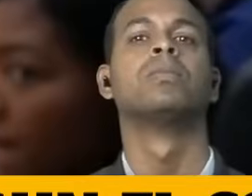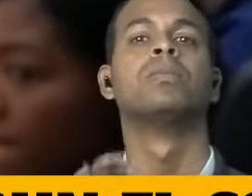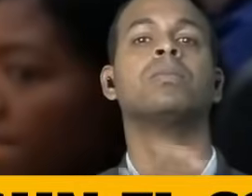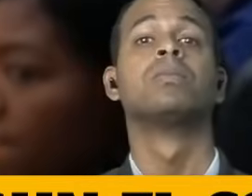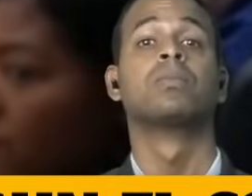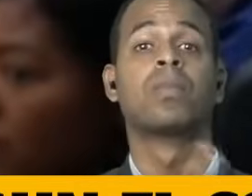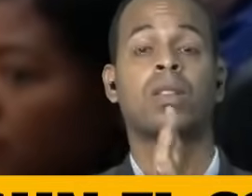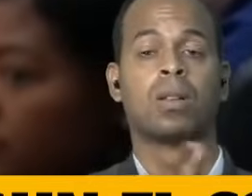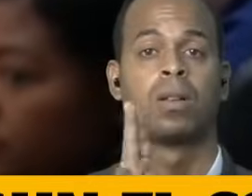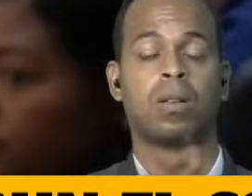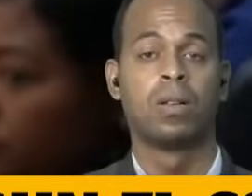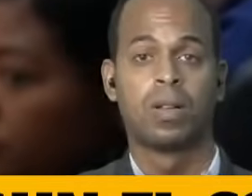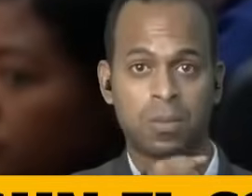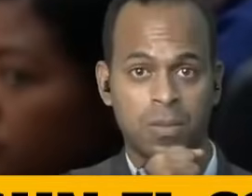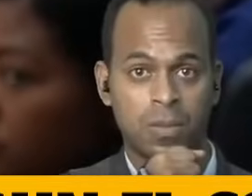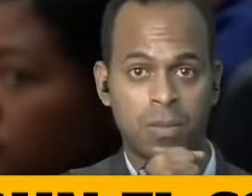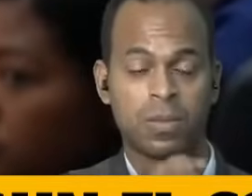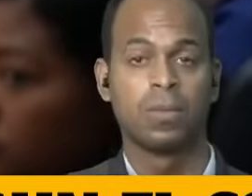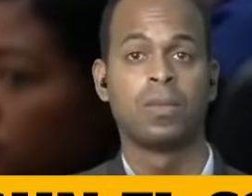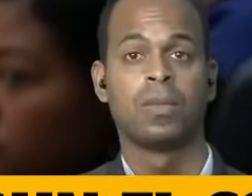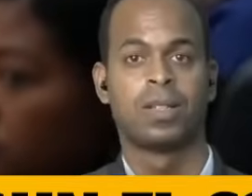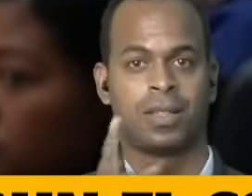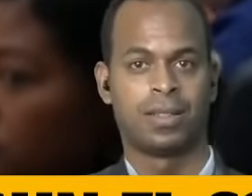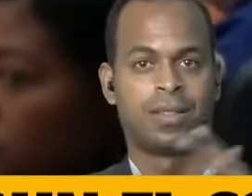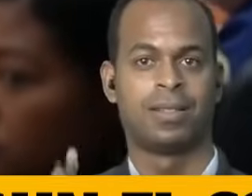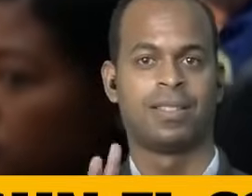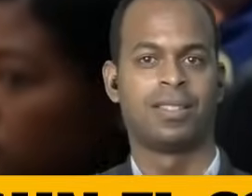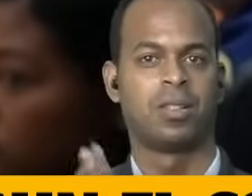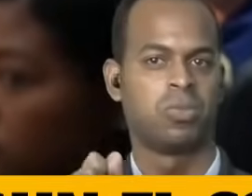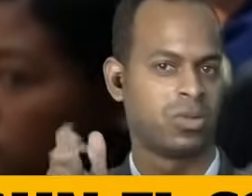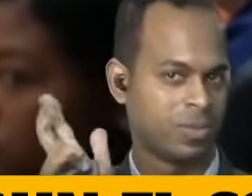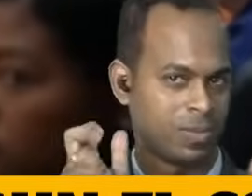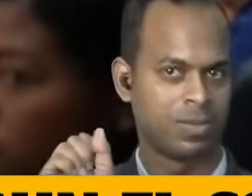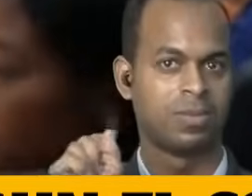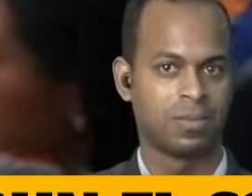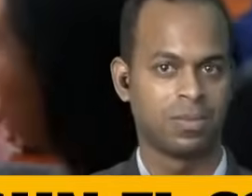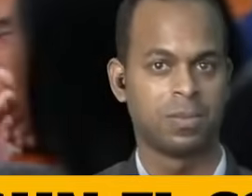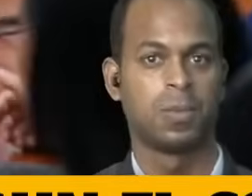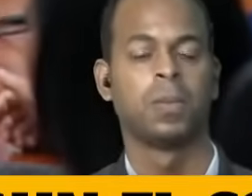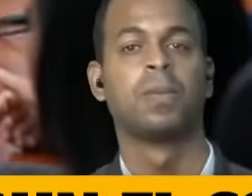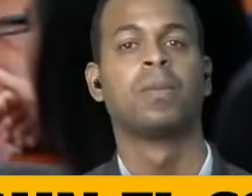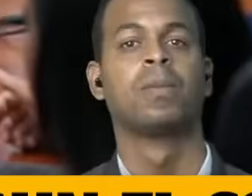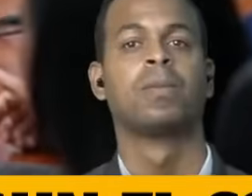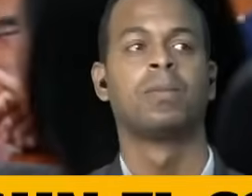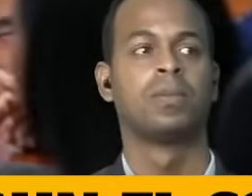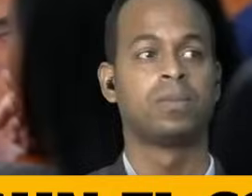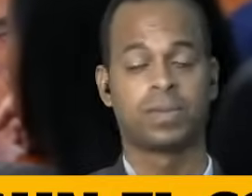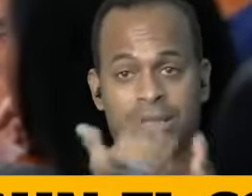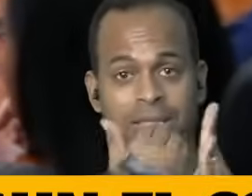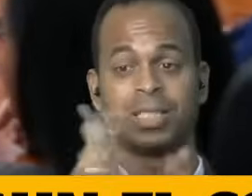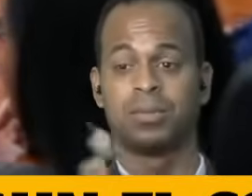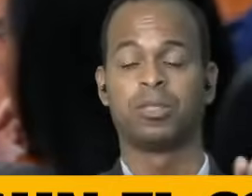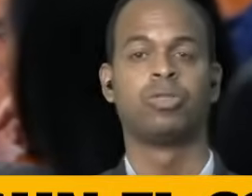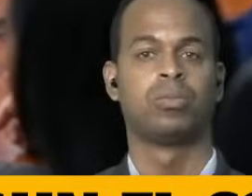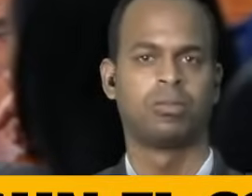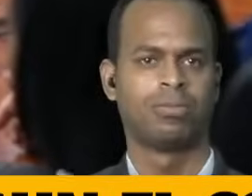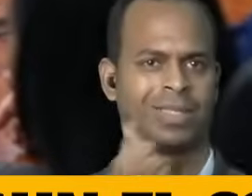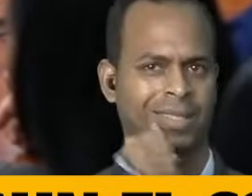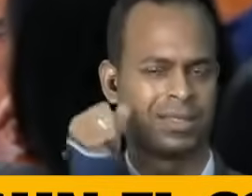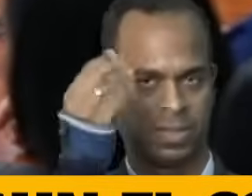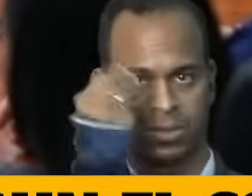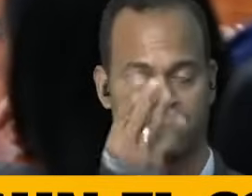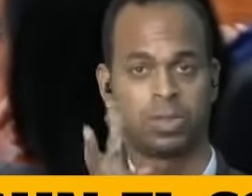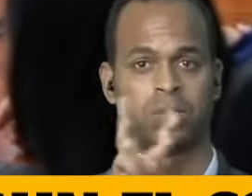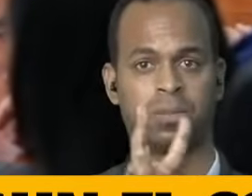que el lenguaje de señas pueda escucharla. Aquí está el listado de los fallecidos. Ayer informábamos de unos 21.